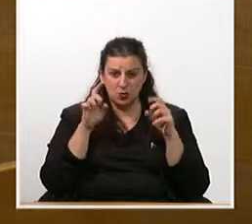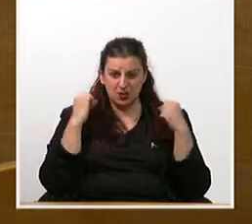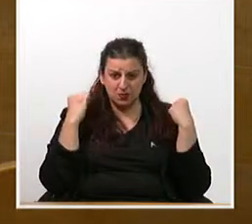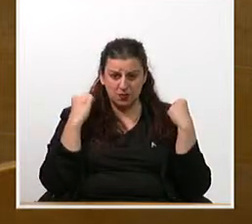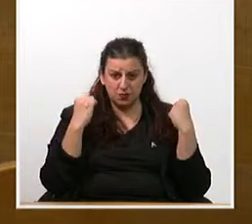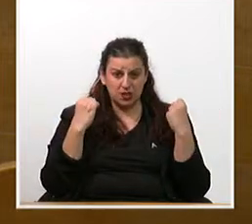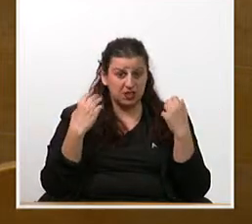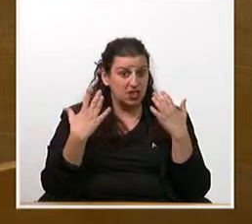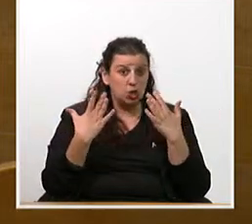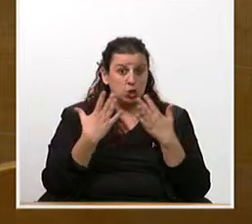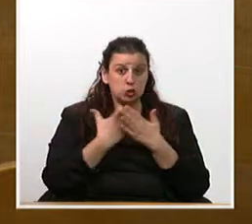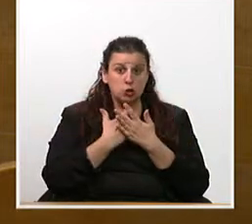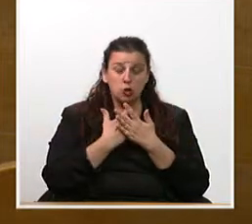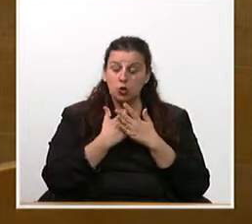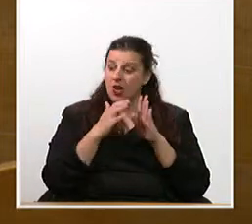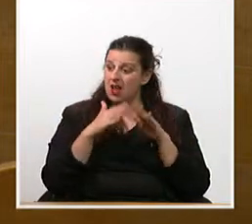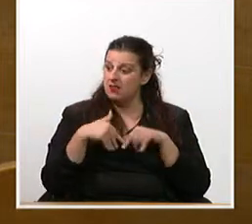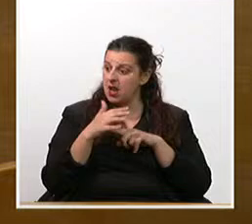educativ